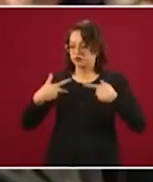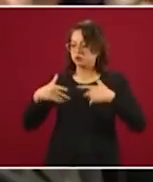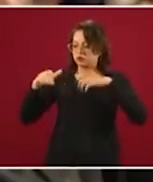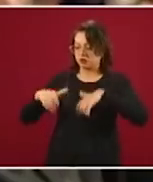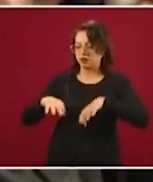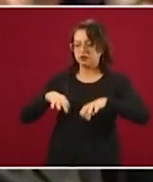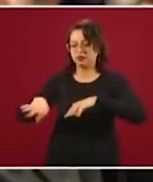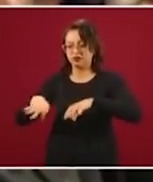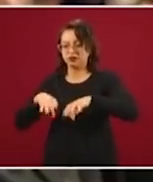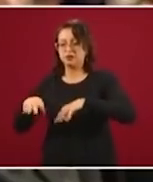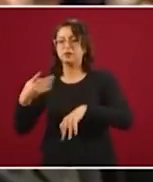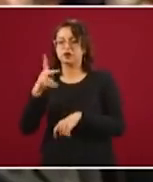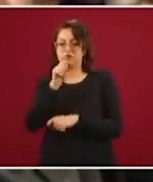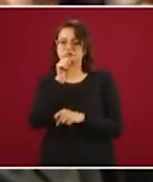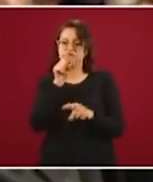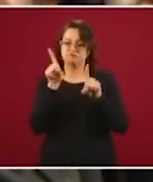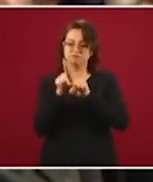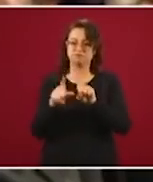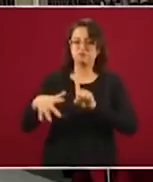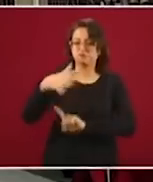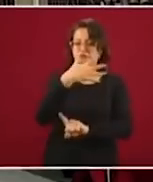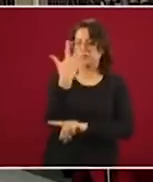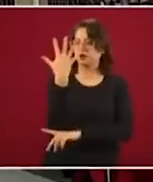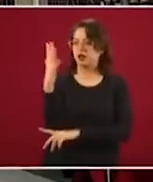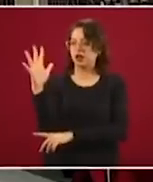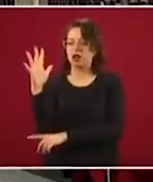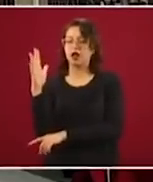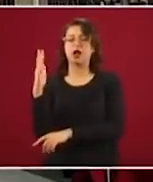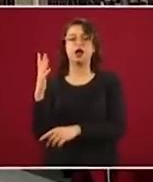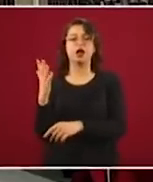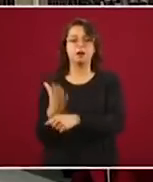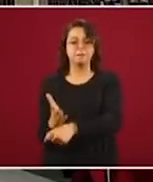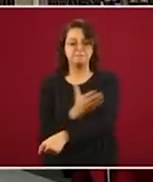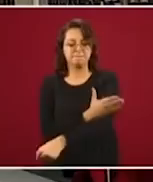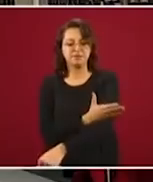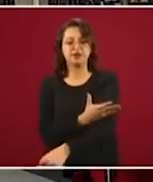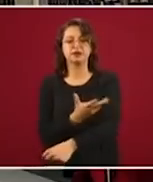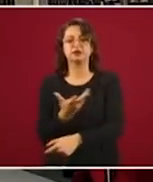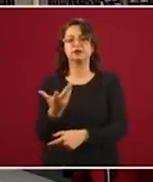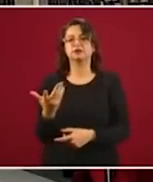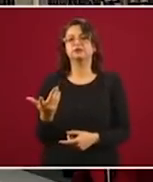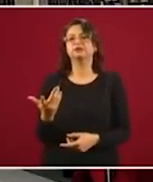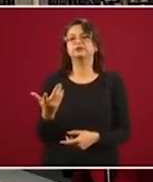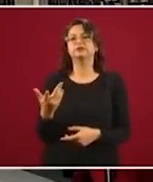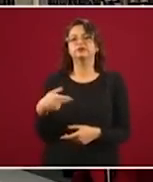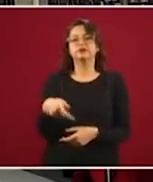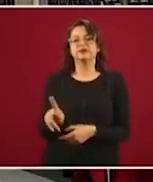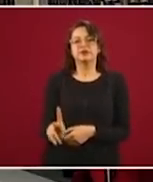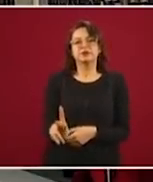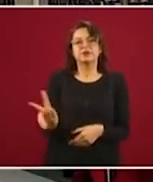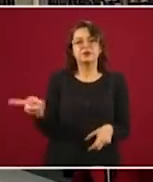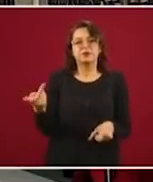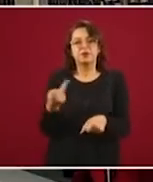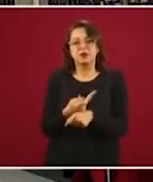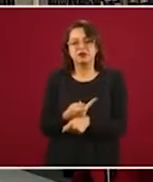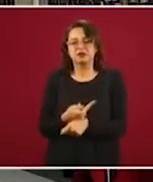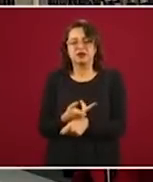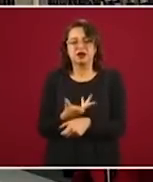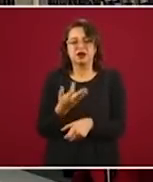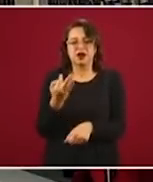sino para fortalecer y sembrar árboles maderables. Pero ¿qué pasa también con la defensa